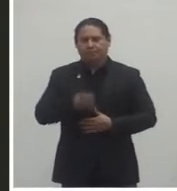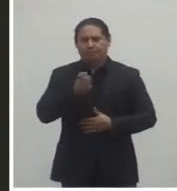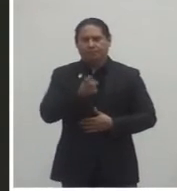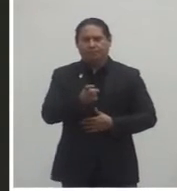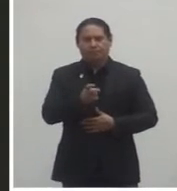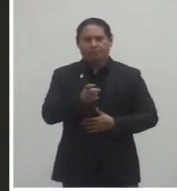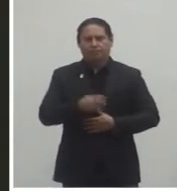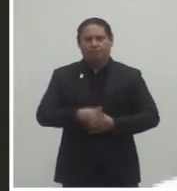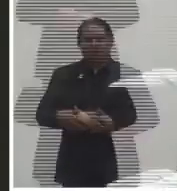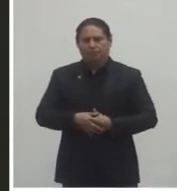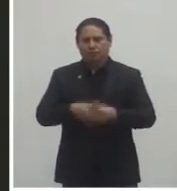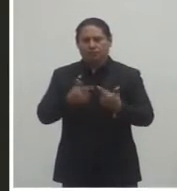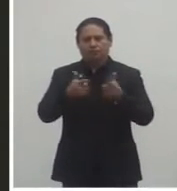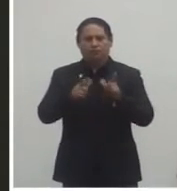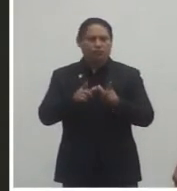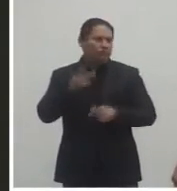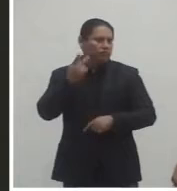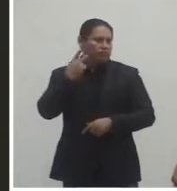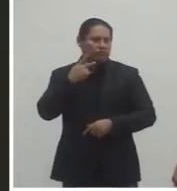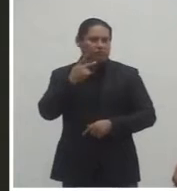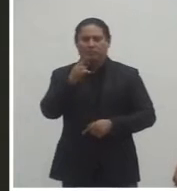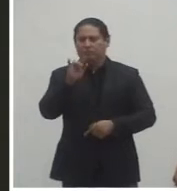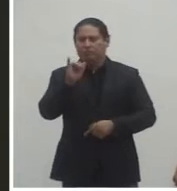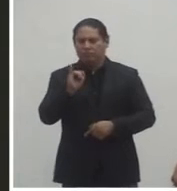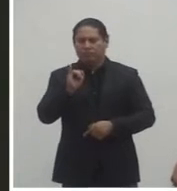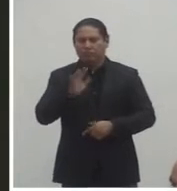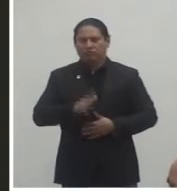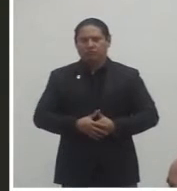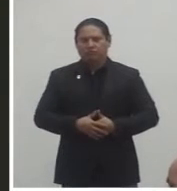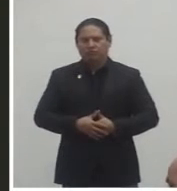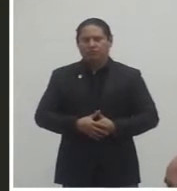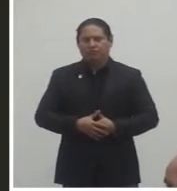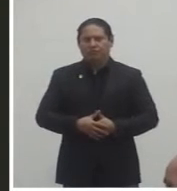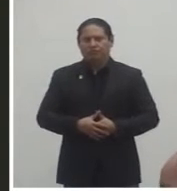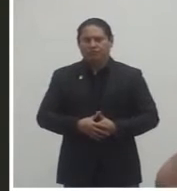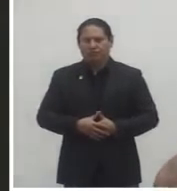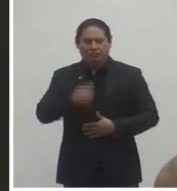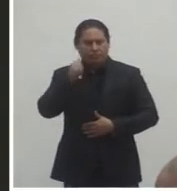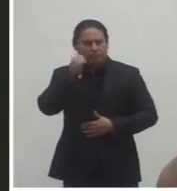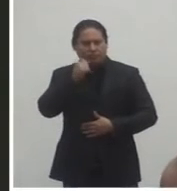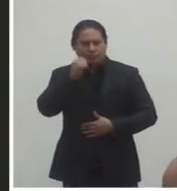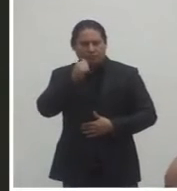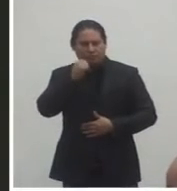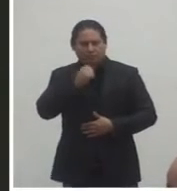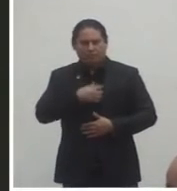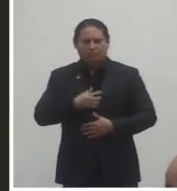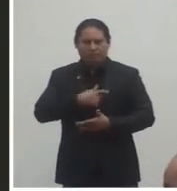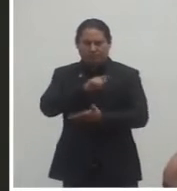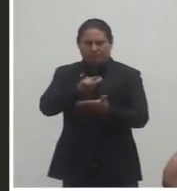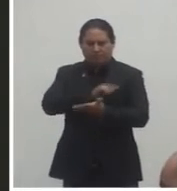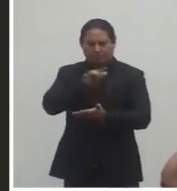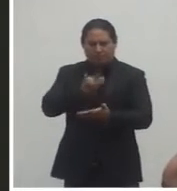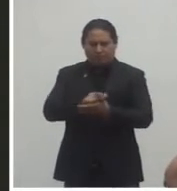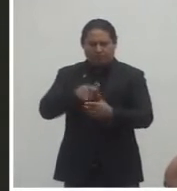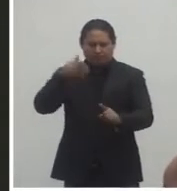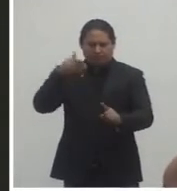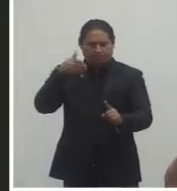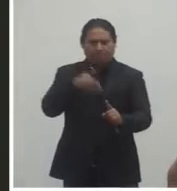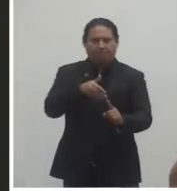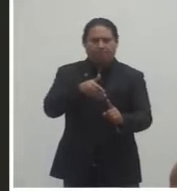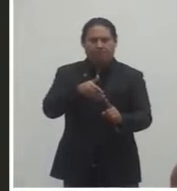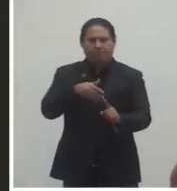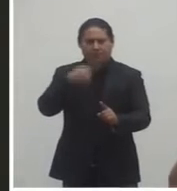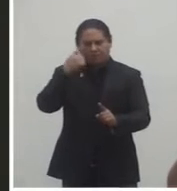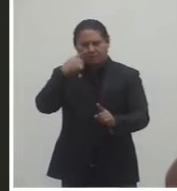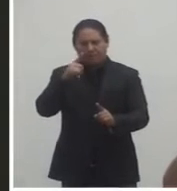ello que en el Partido Revolucionario Institucional apostaremos siempre por la vía de la legalidad para la construcción y la